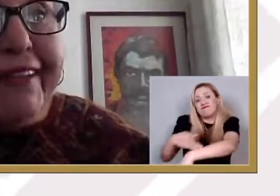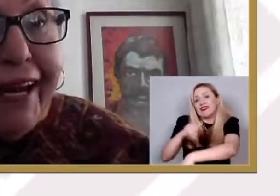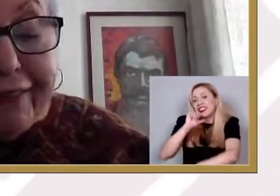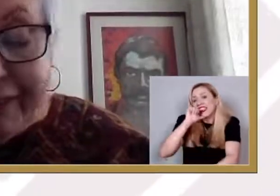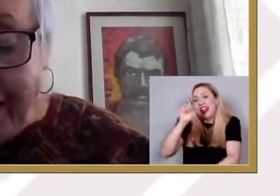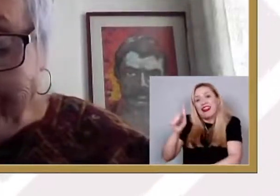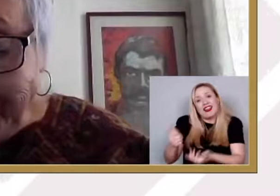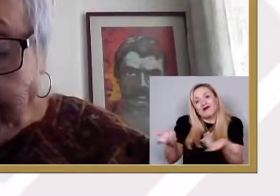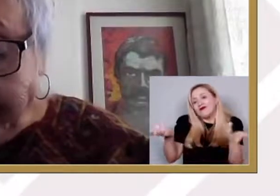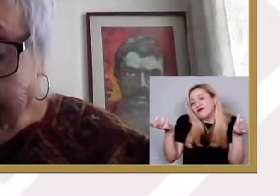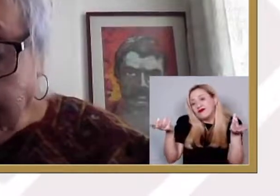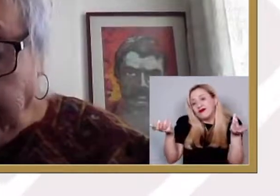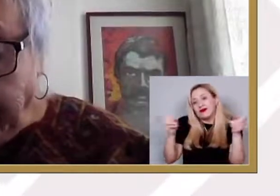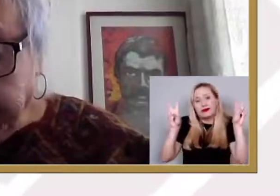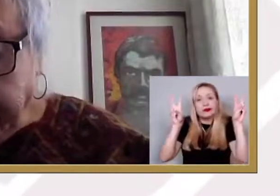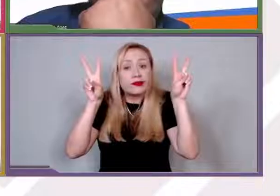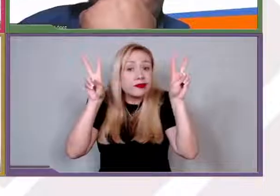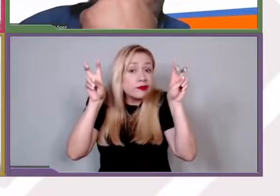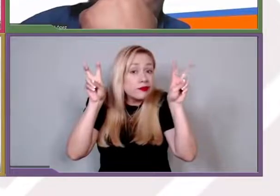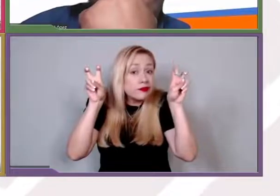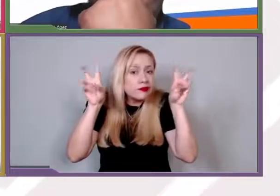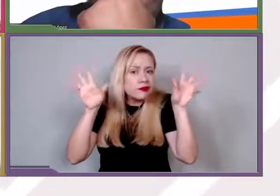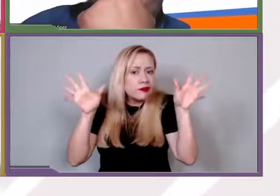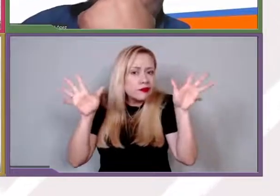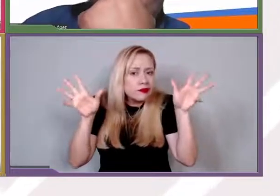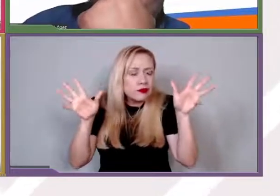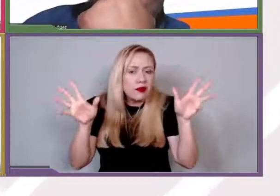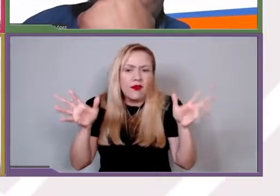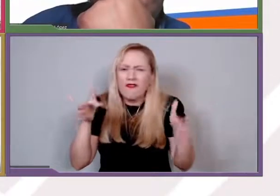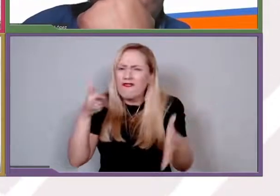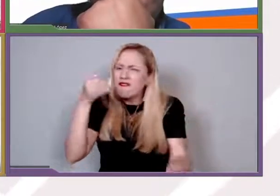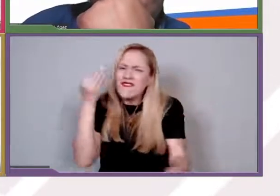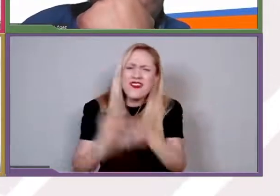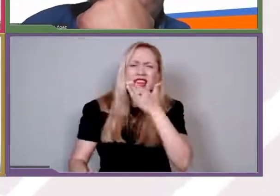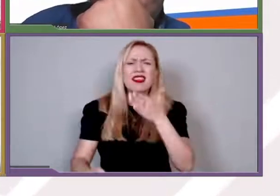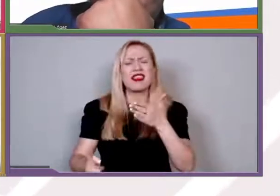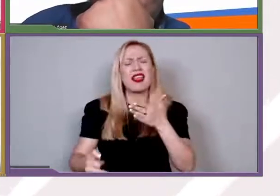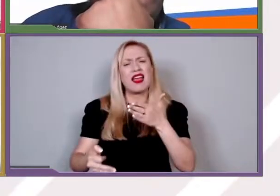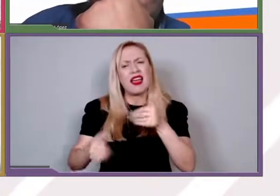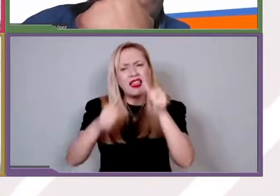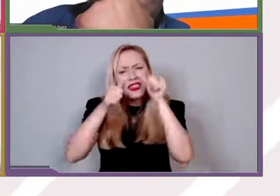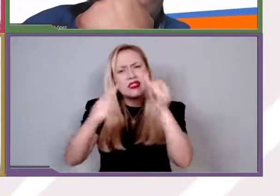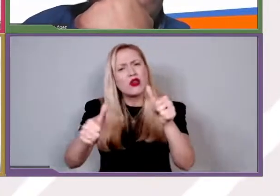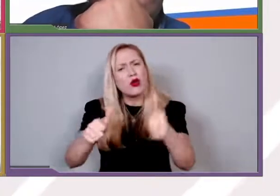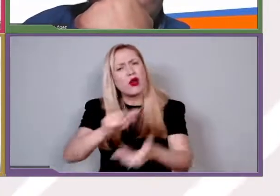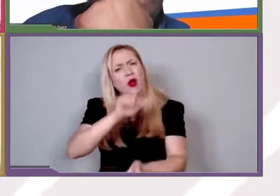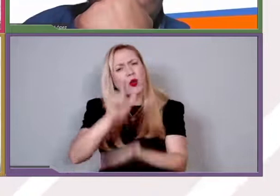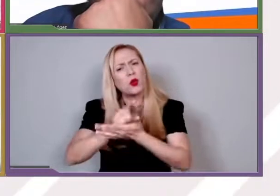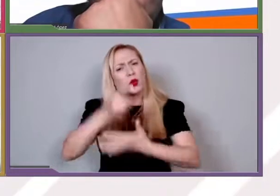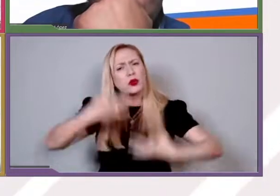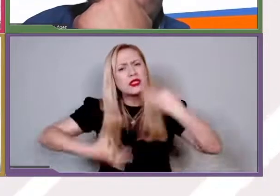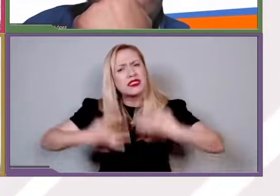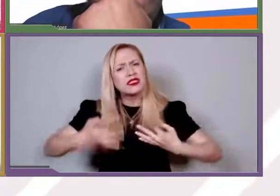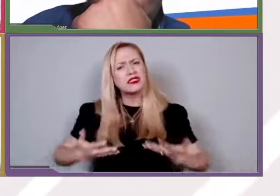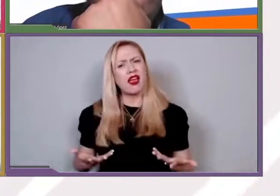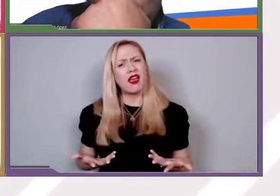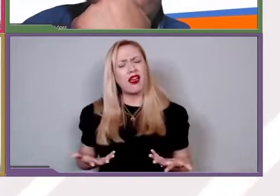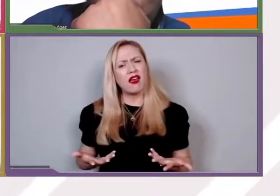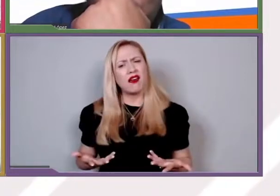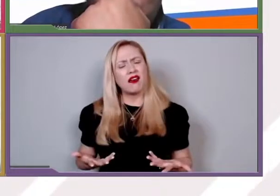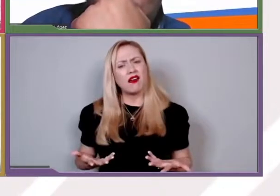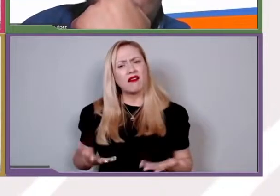anterior resalta una vez más la falta de acceso a la justicia, a una vida libre